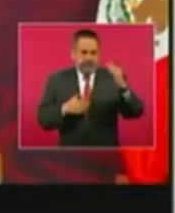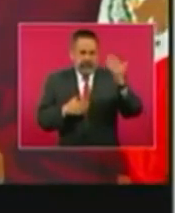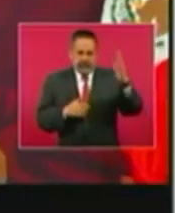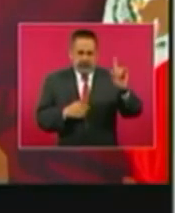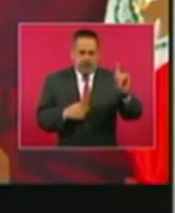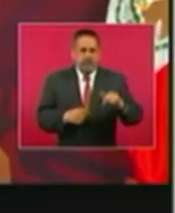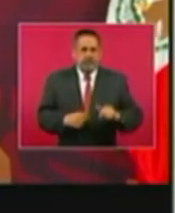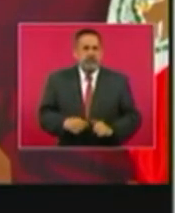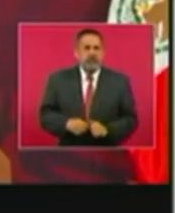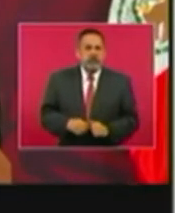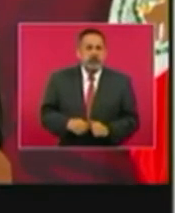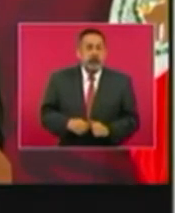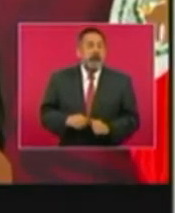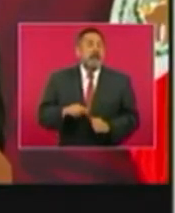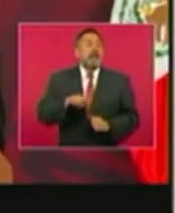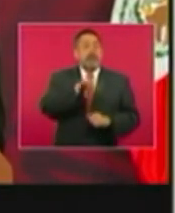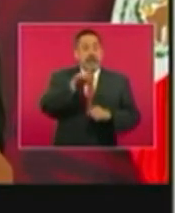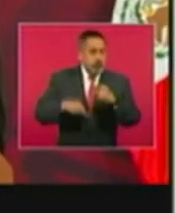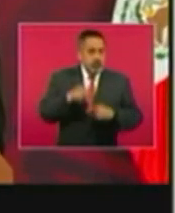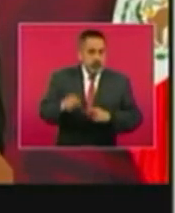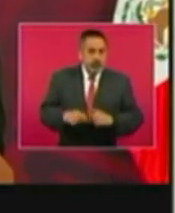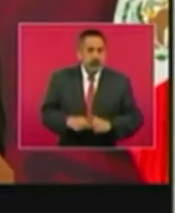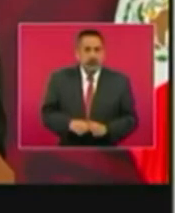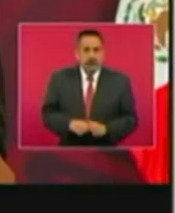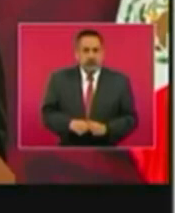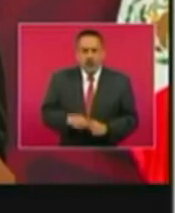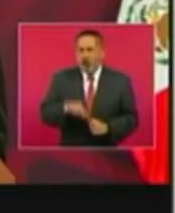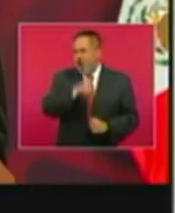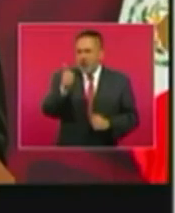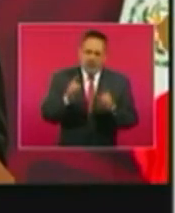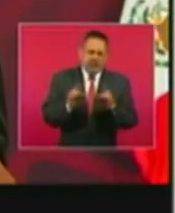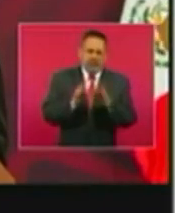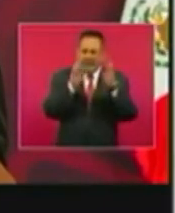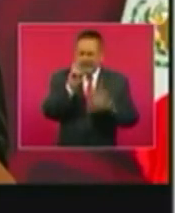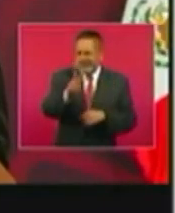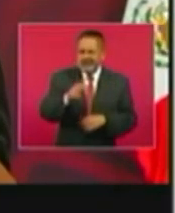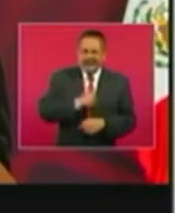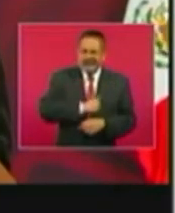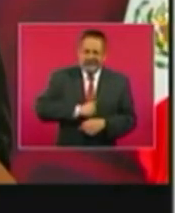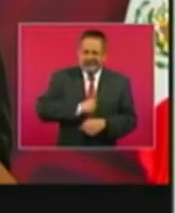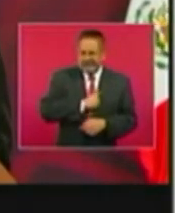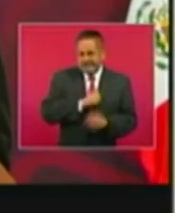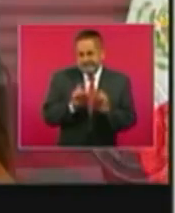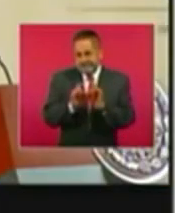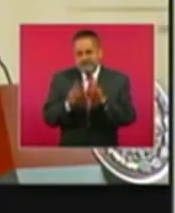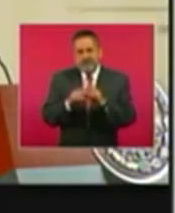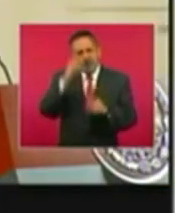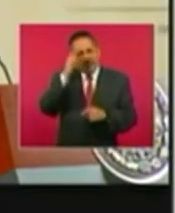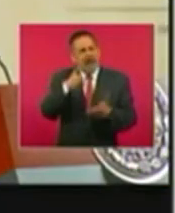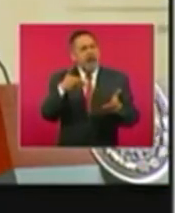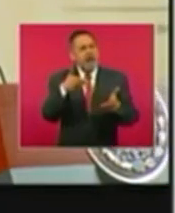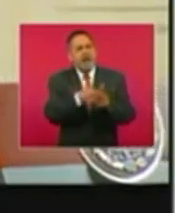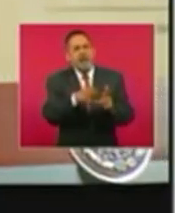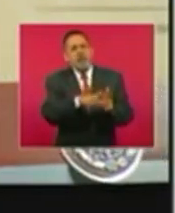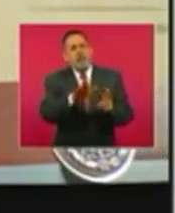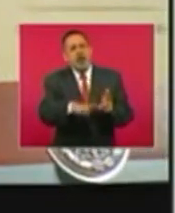México, que va a ser auspiciado precisamente por el presidente de esa nación. Entonces, de manera particular, lo que han